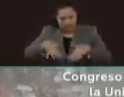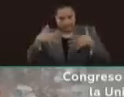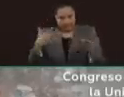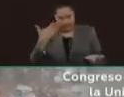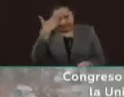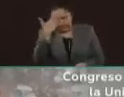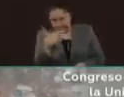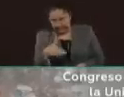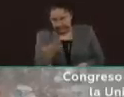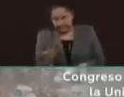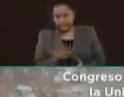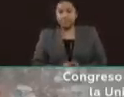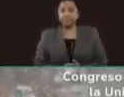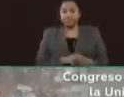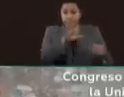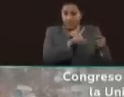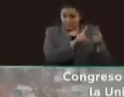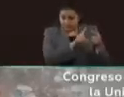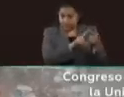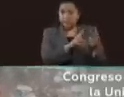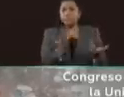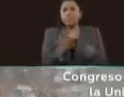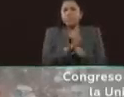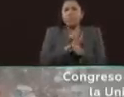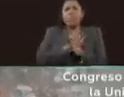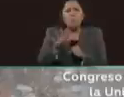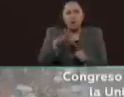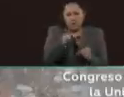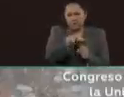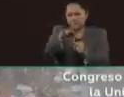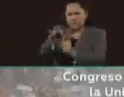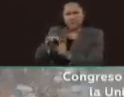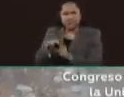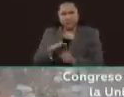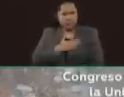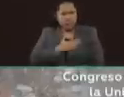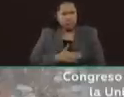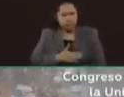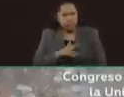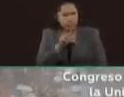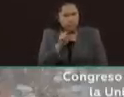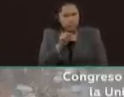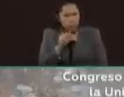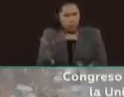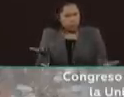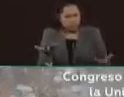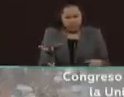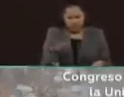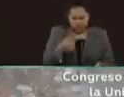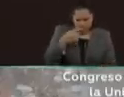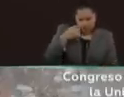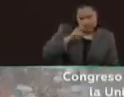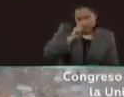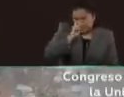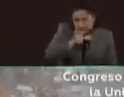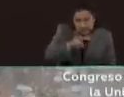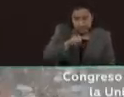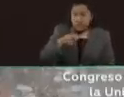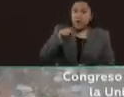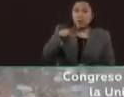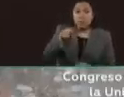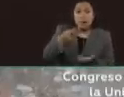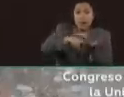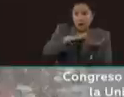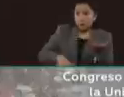lo único inequitativo que hubo en el proceso electoral es que el pueblo de México nos dio 6 de cada